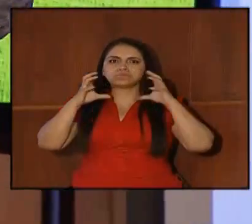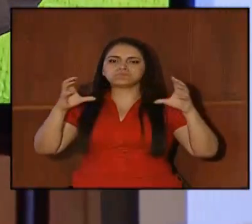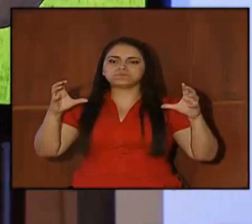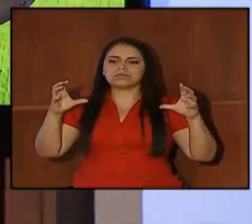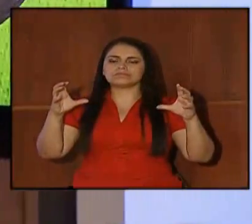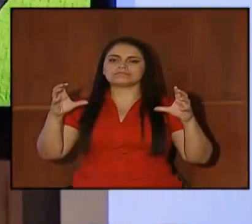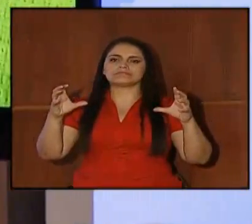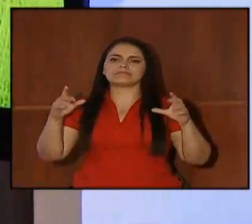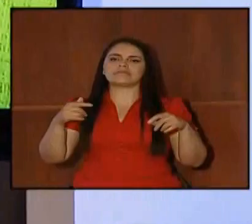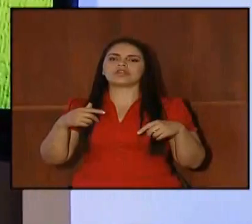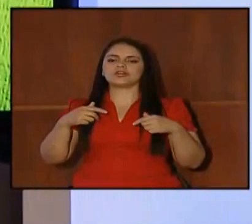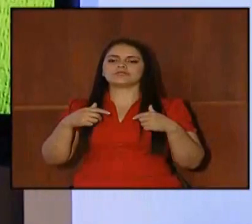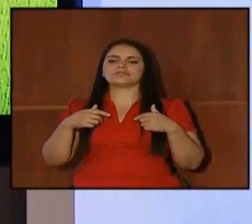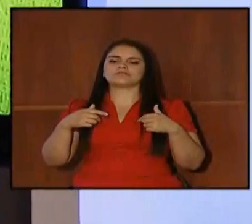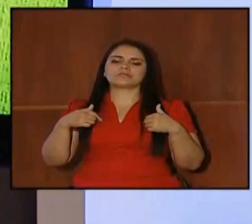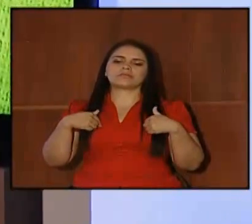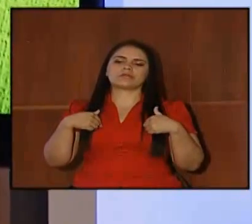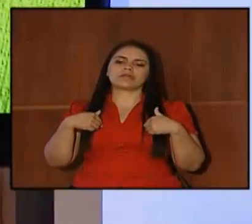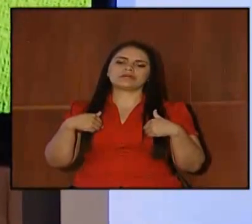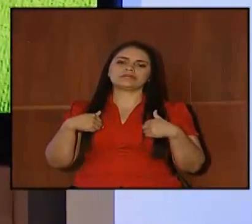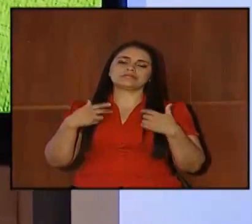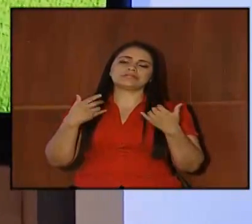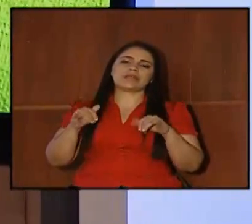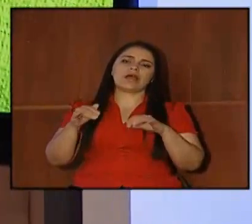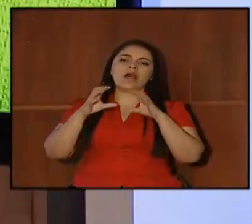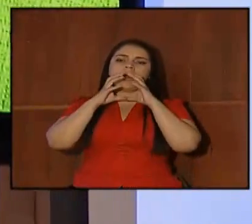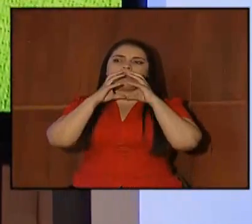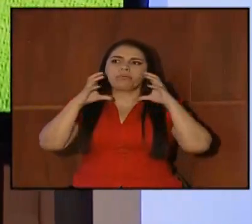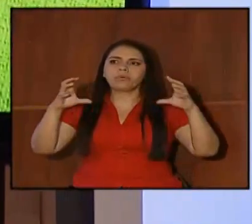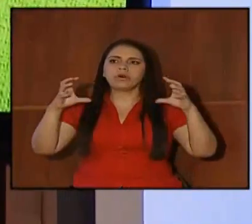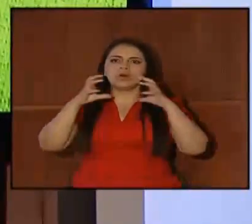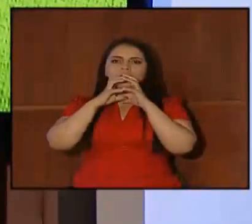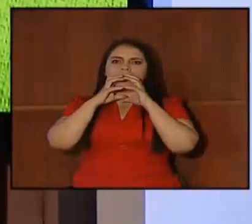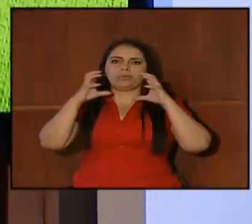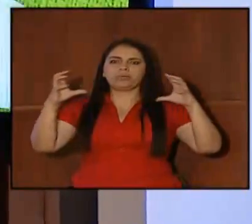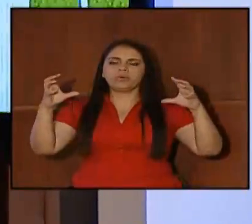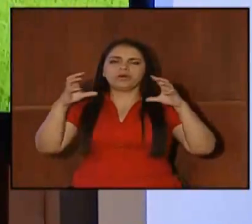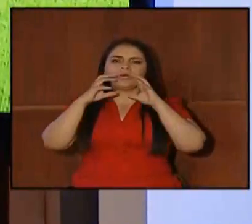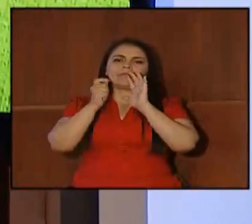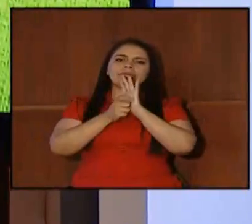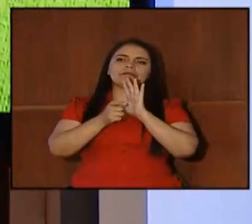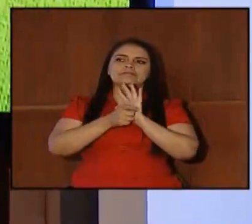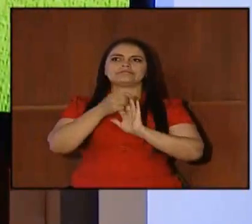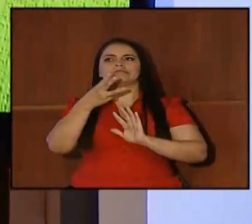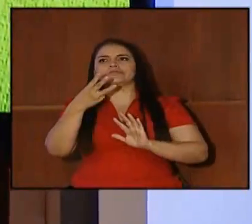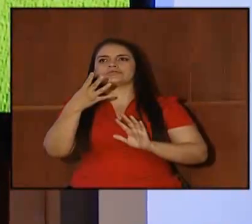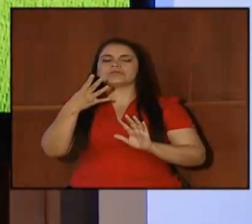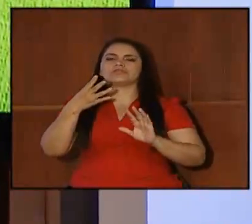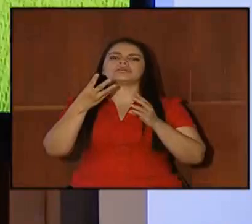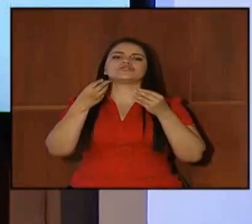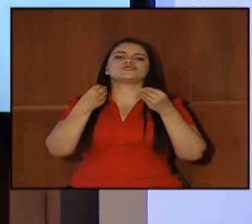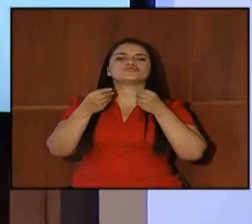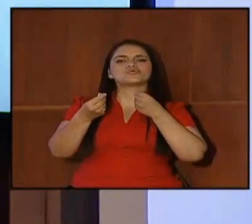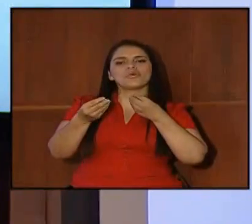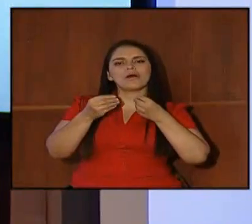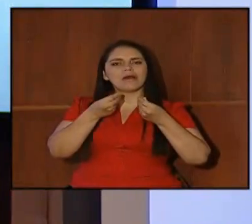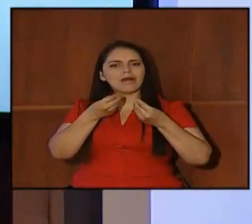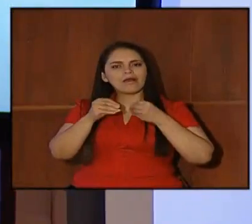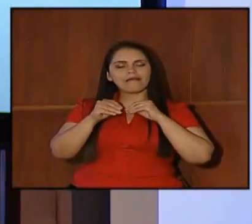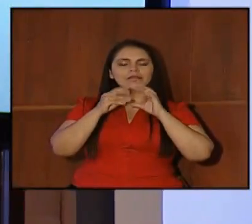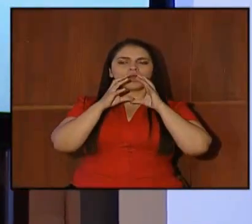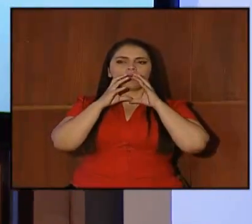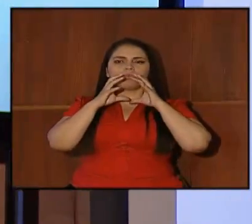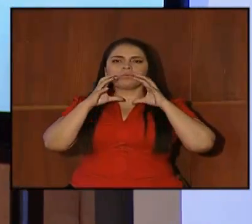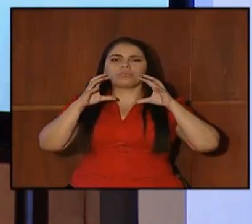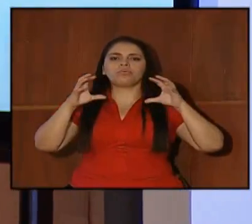bomba, tiene que ser una bomba que ya se haya inflado 3 o 4 o 5 veces para que ya esté más suave, para que permita que se expanda